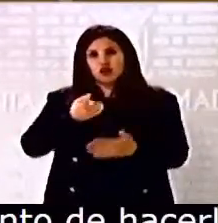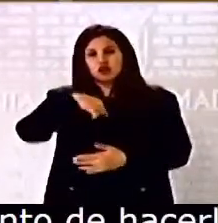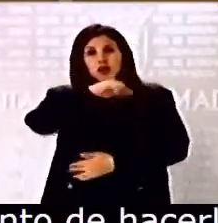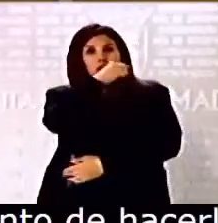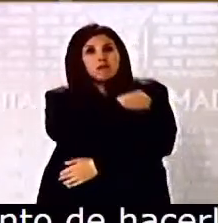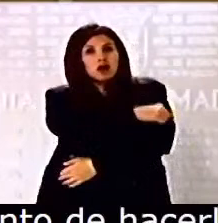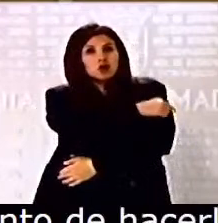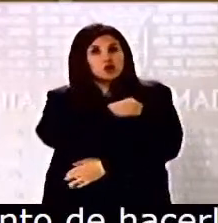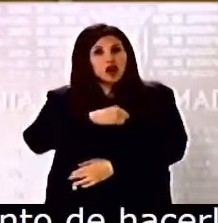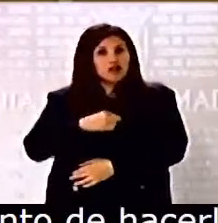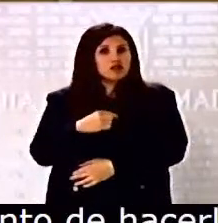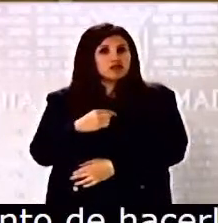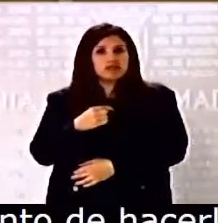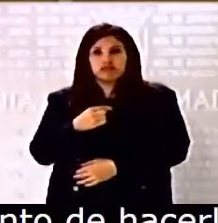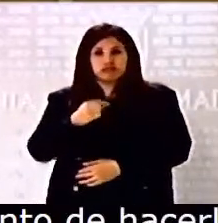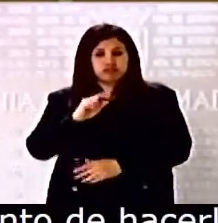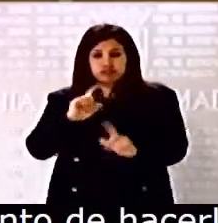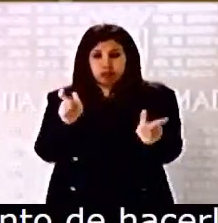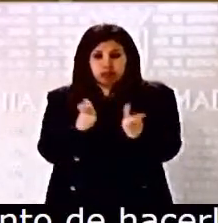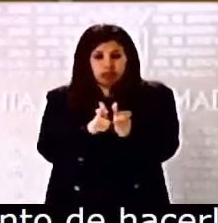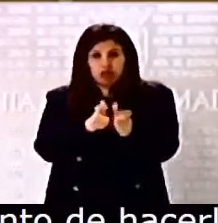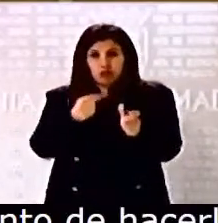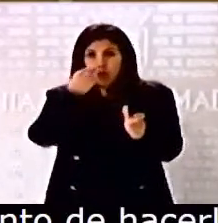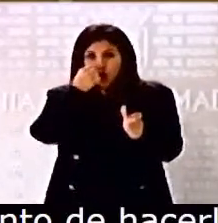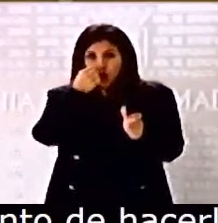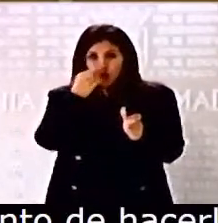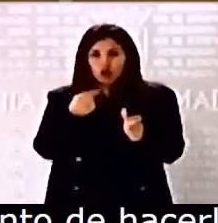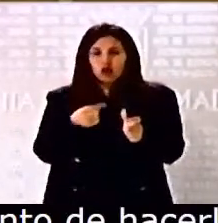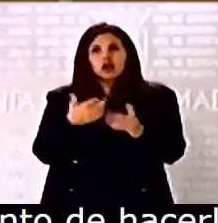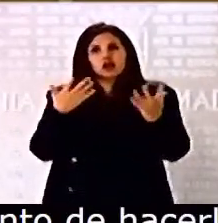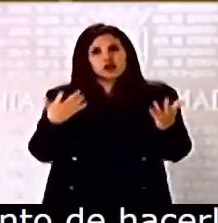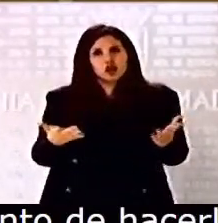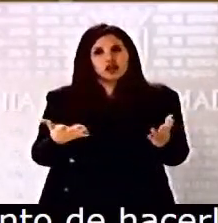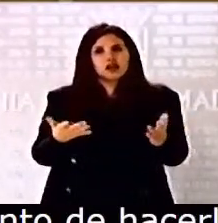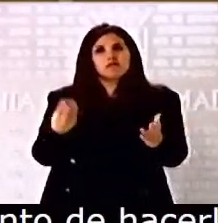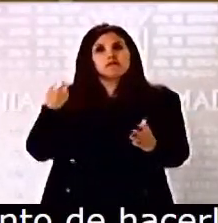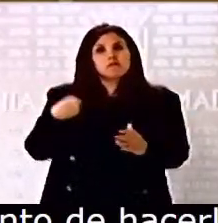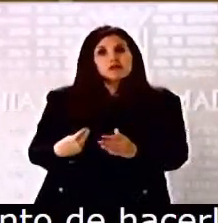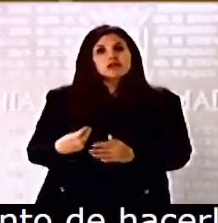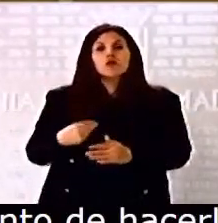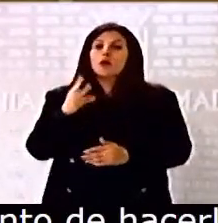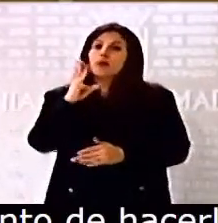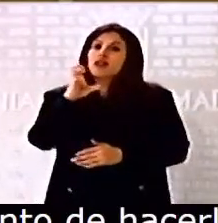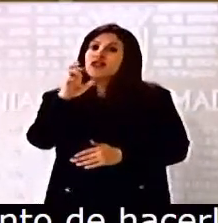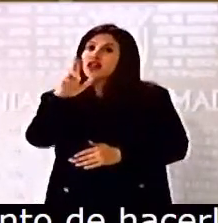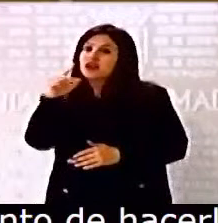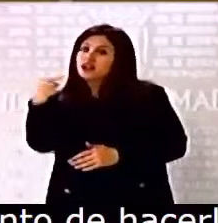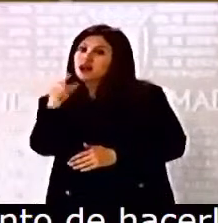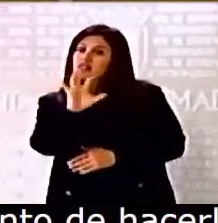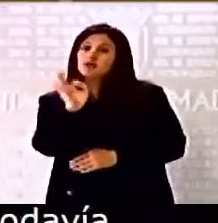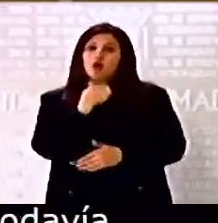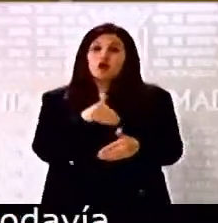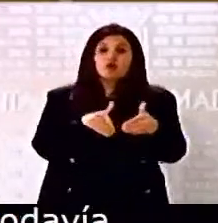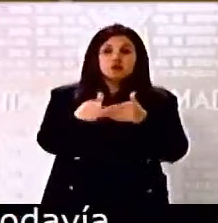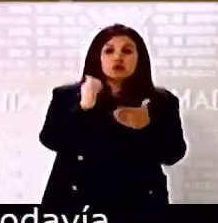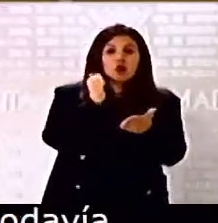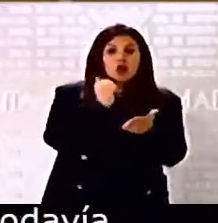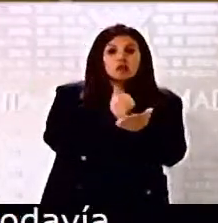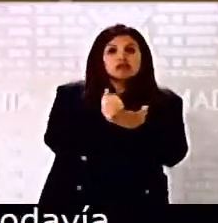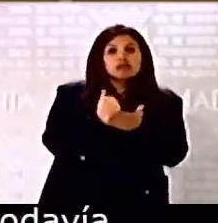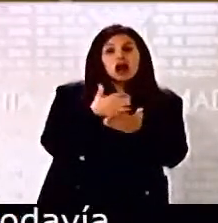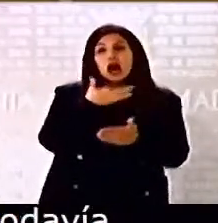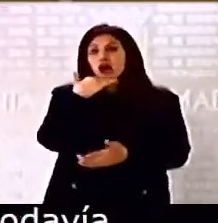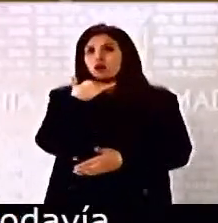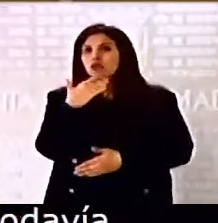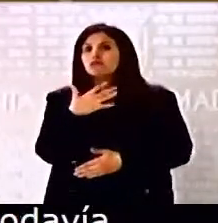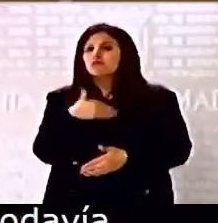vacunados importante, pero es una cuestión que evidentemente llegará un momento que tendremos que poner encima de la mesa, ¿no?